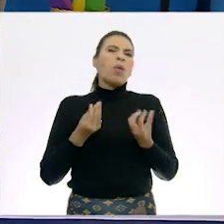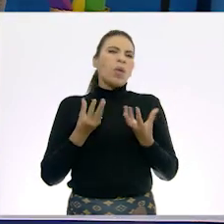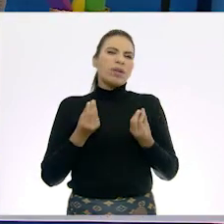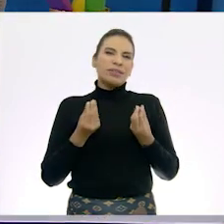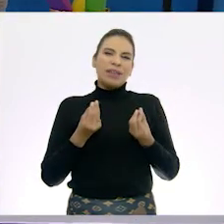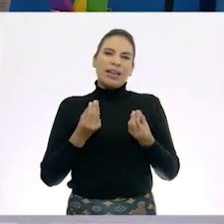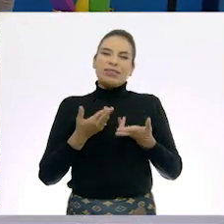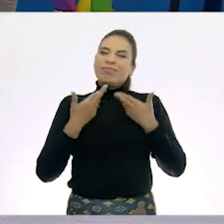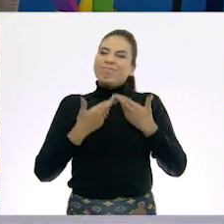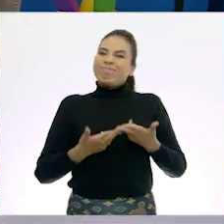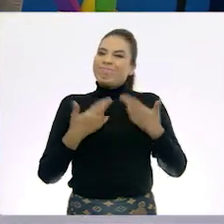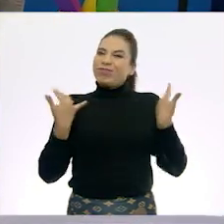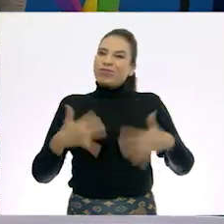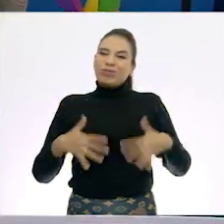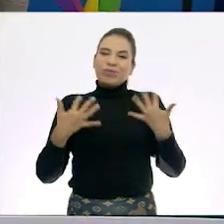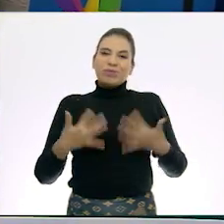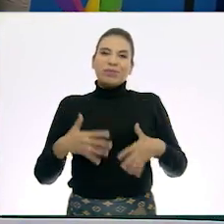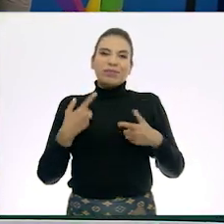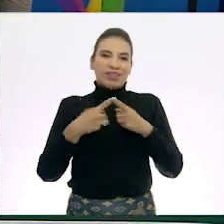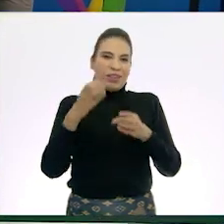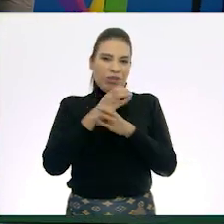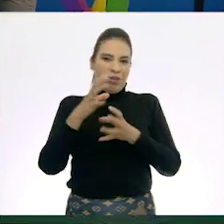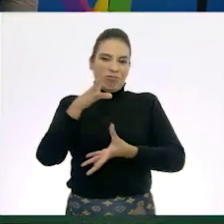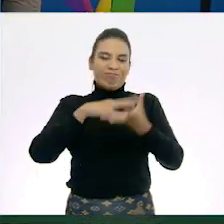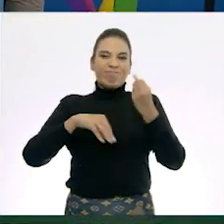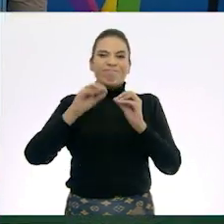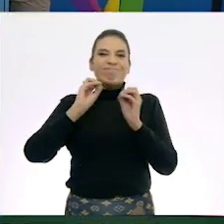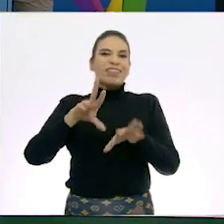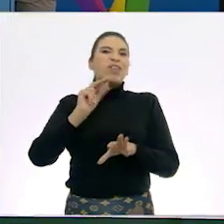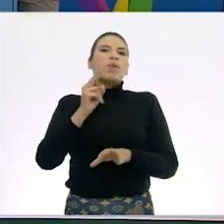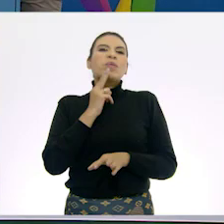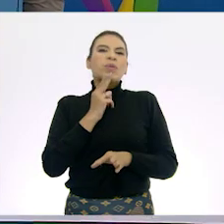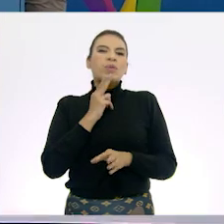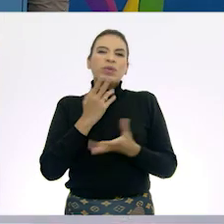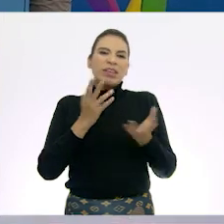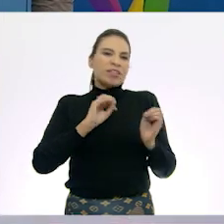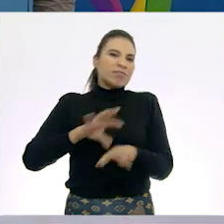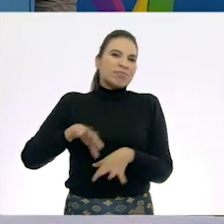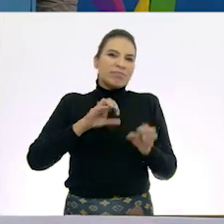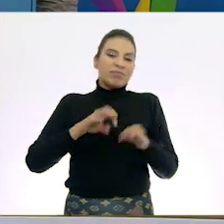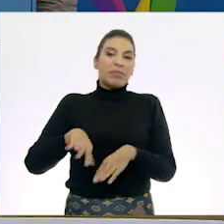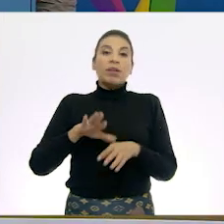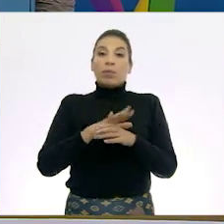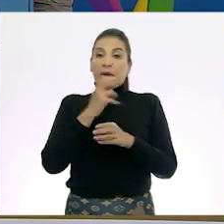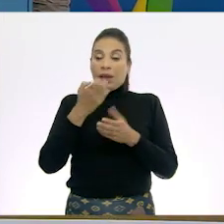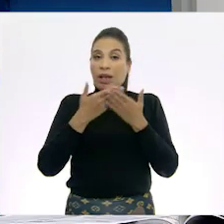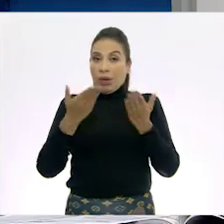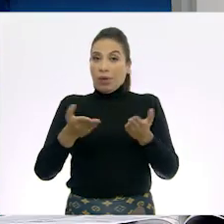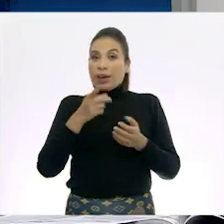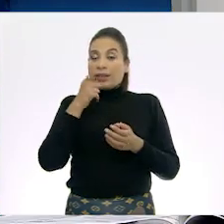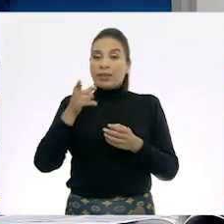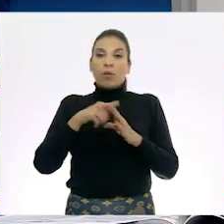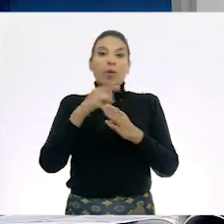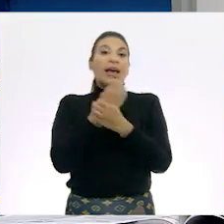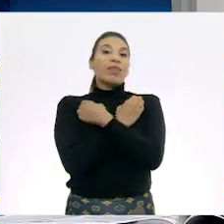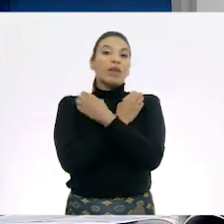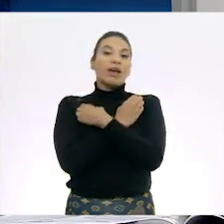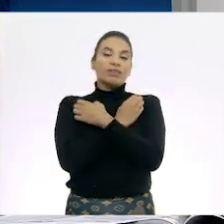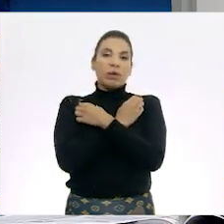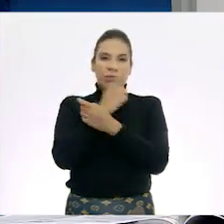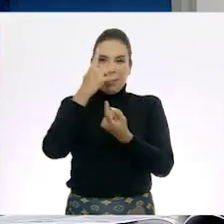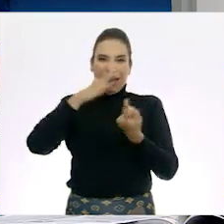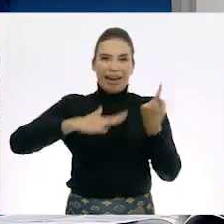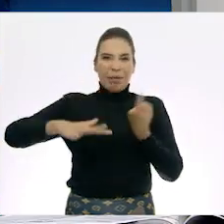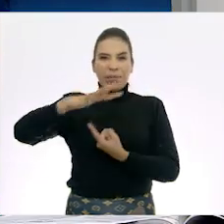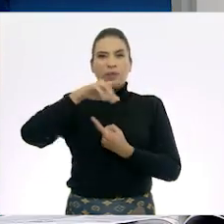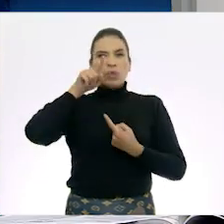una cantidad impresionante de desechos. Entonces, pues ahora llegó esta indicación, precisamente esta educación ambiental,